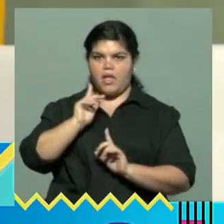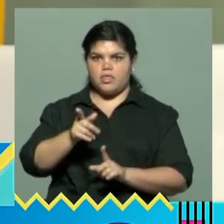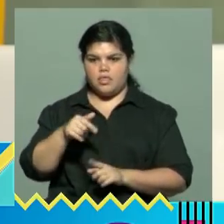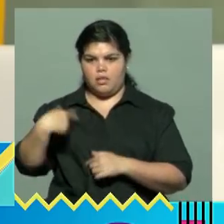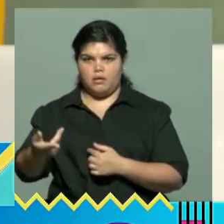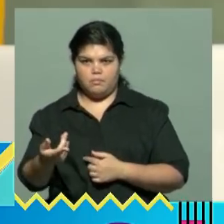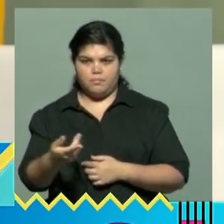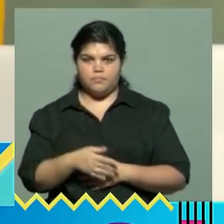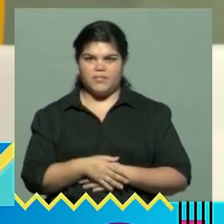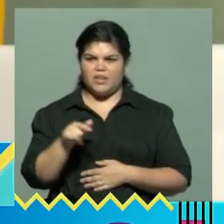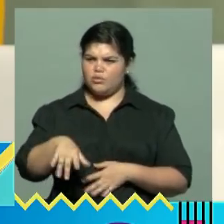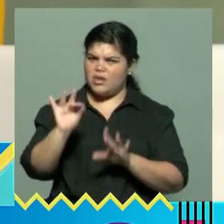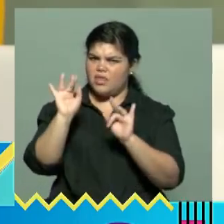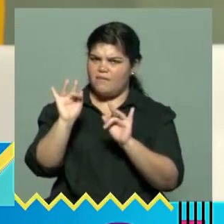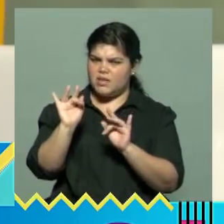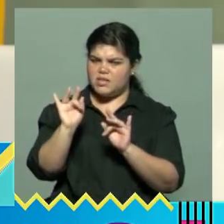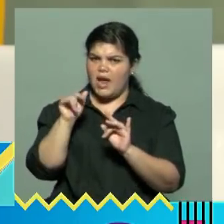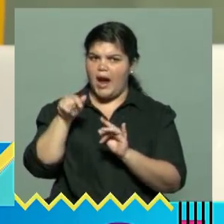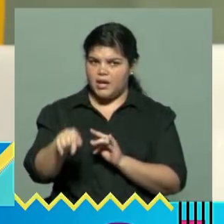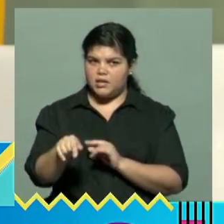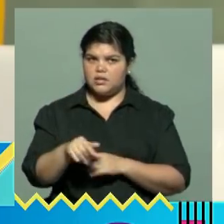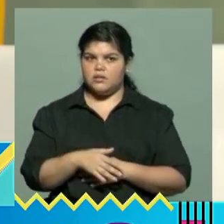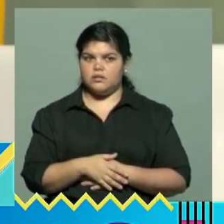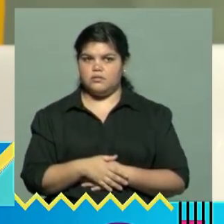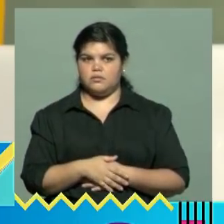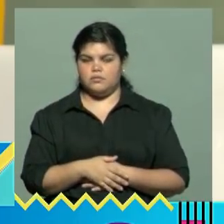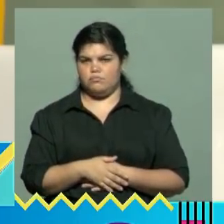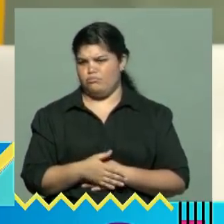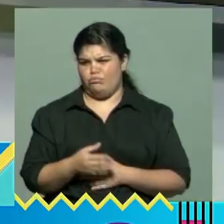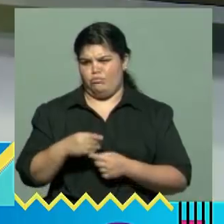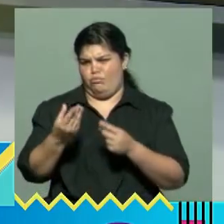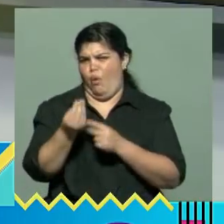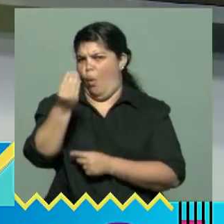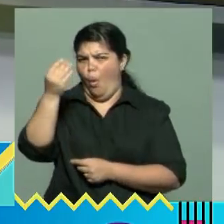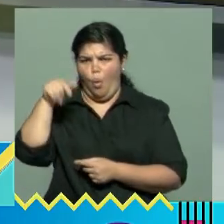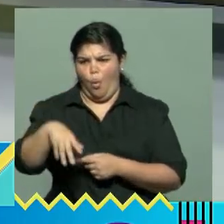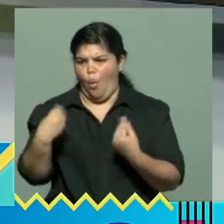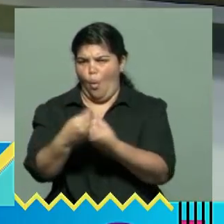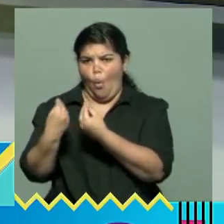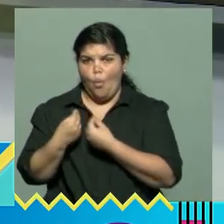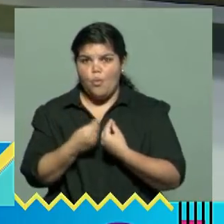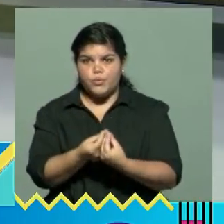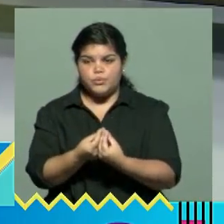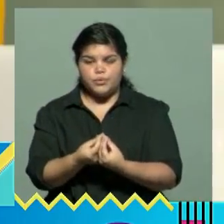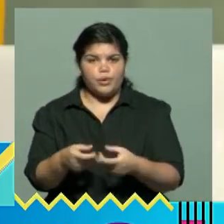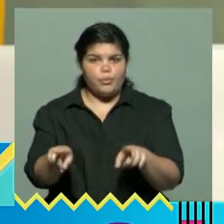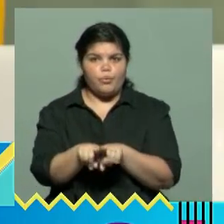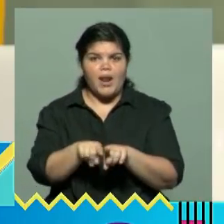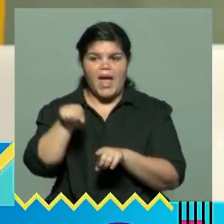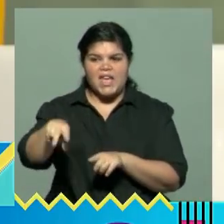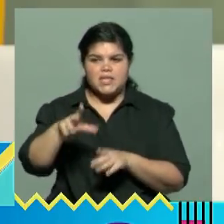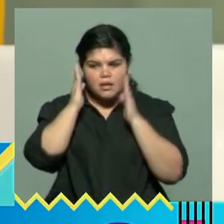es como medio difícil en ese caso, que son muchísimos los casos que se dan así, digamos, que no se contemple la